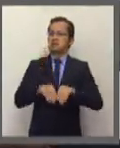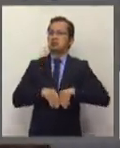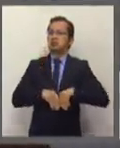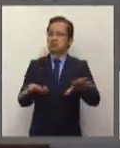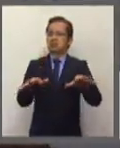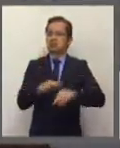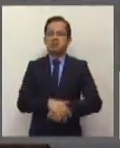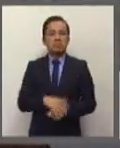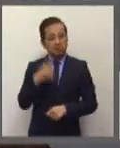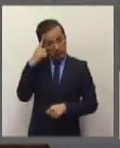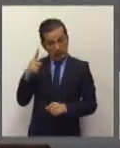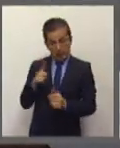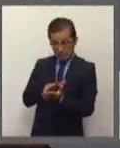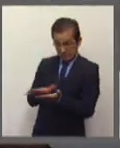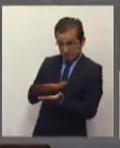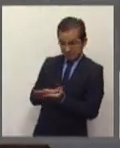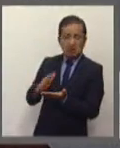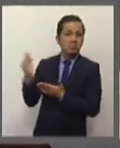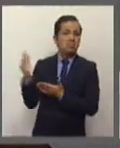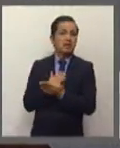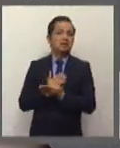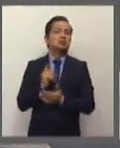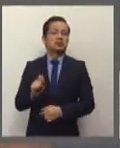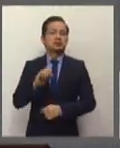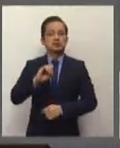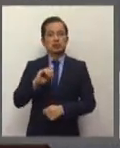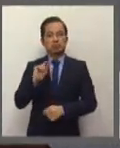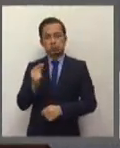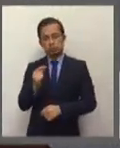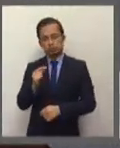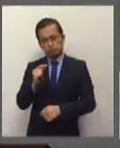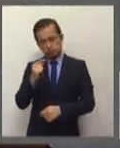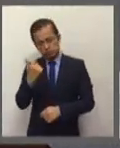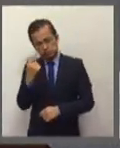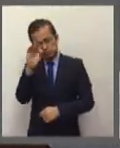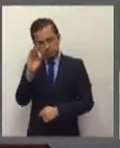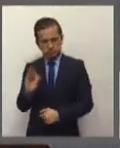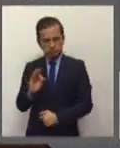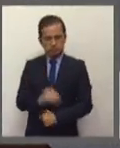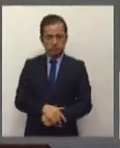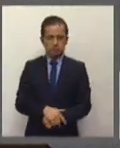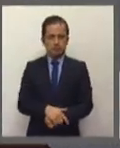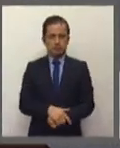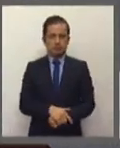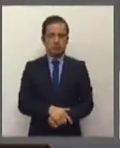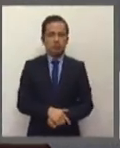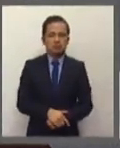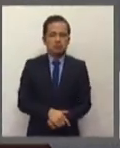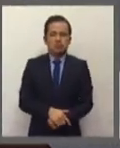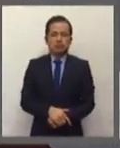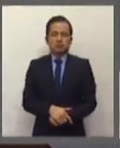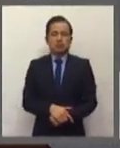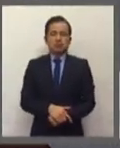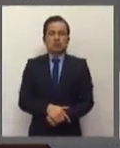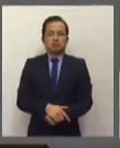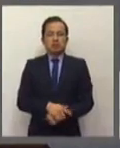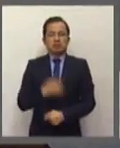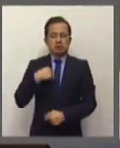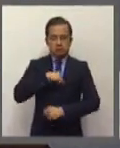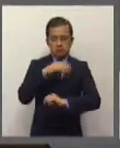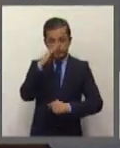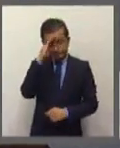impresa, que representa un 0.7%. Como un dato representativo, consideramos oportuno